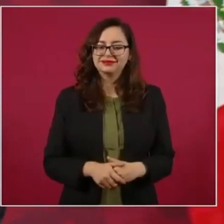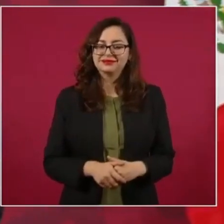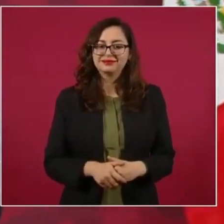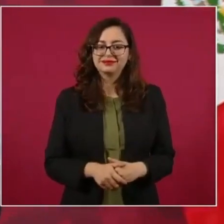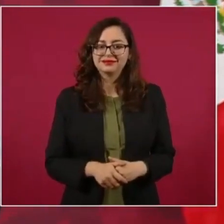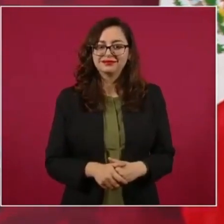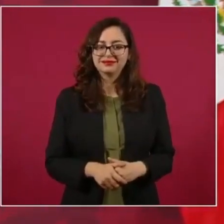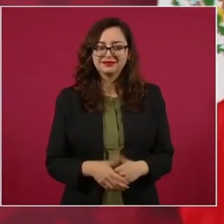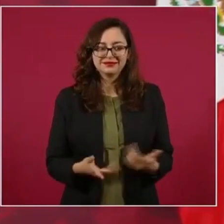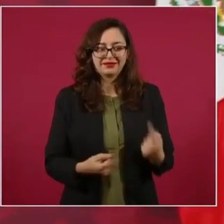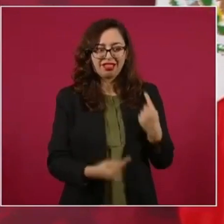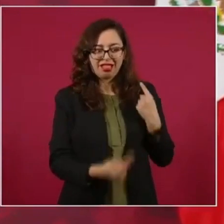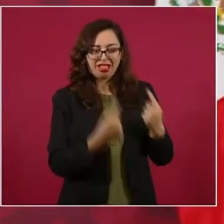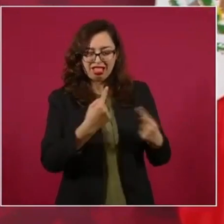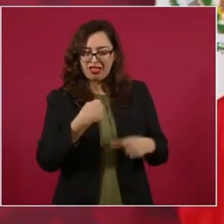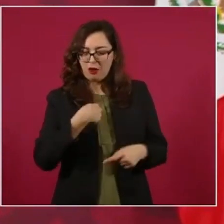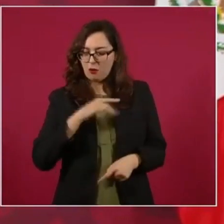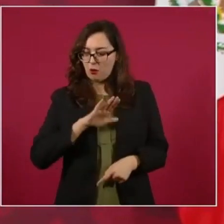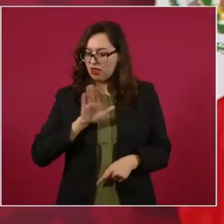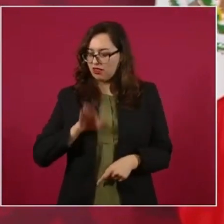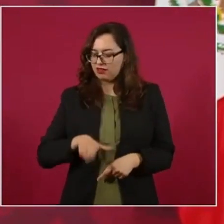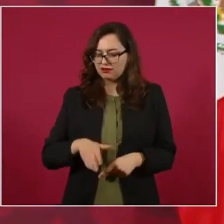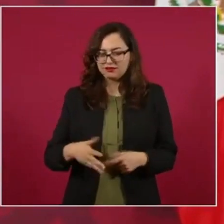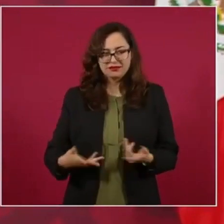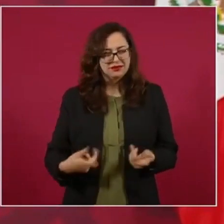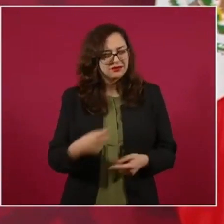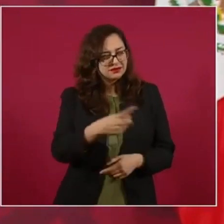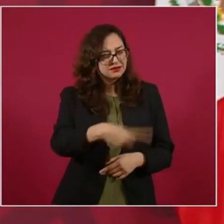a la iglesia